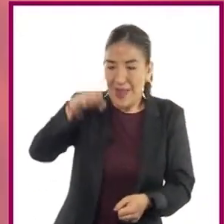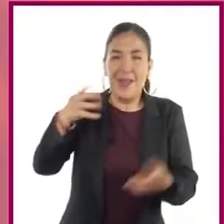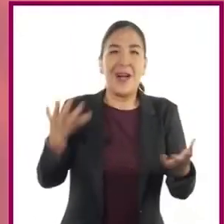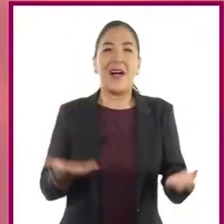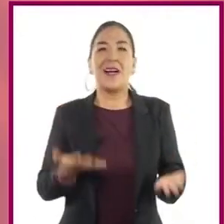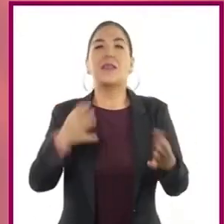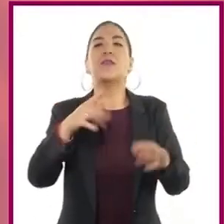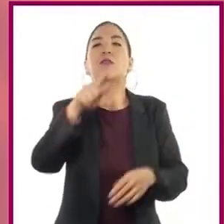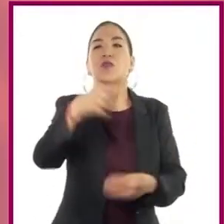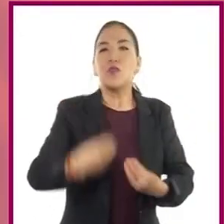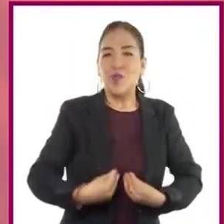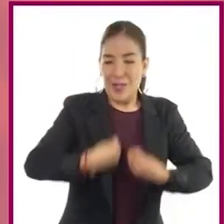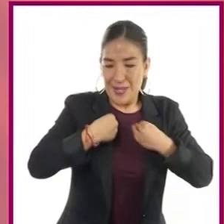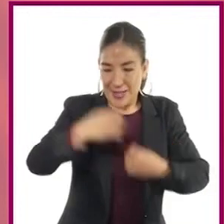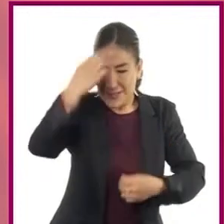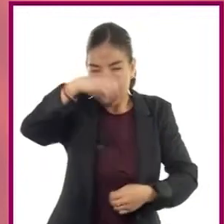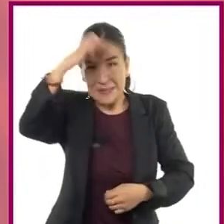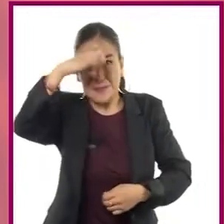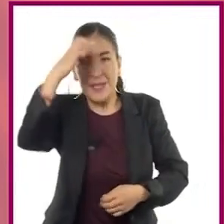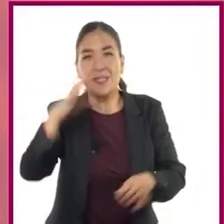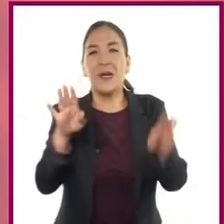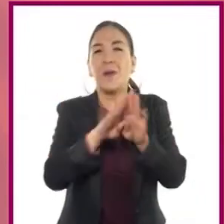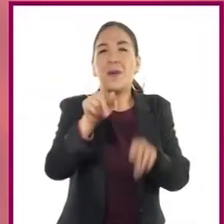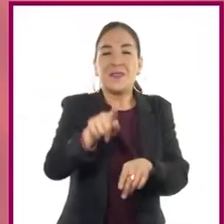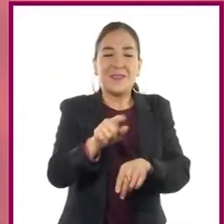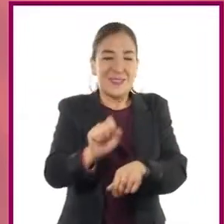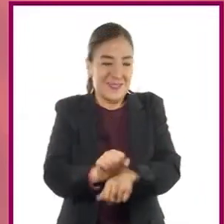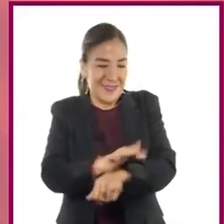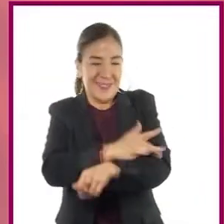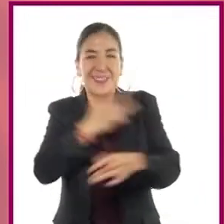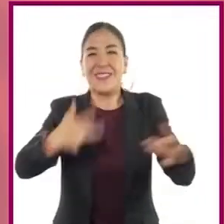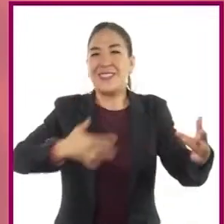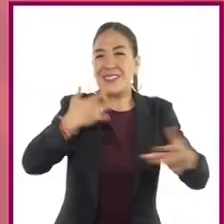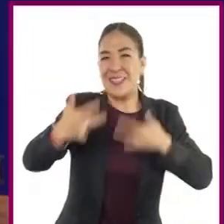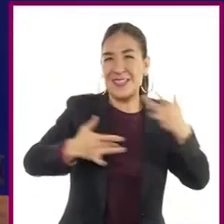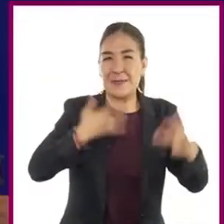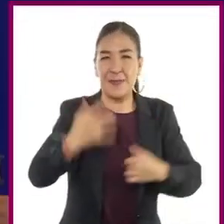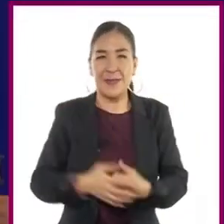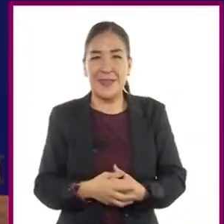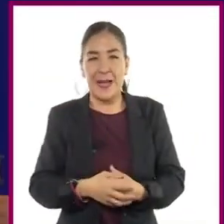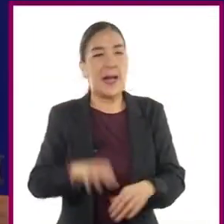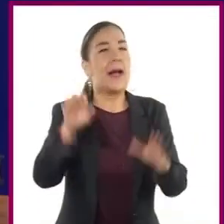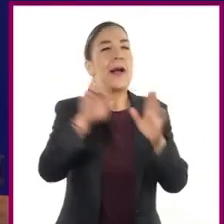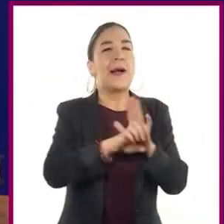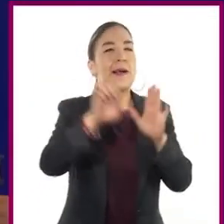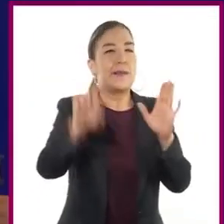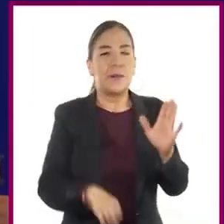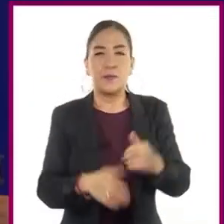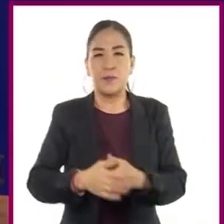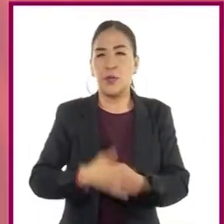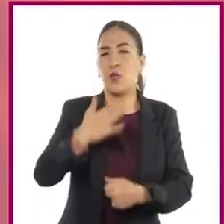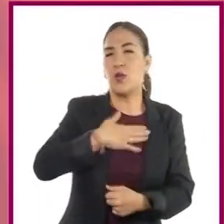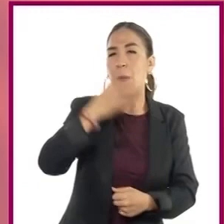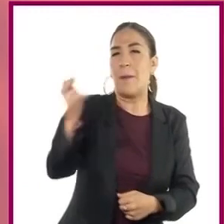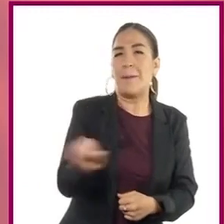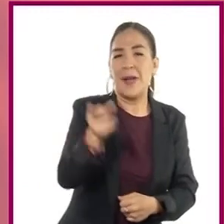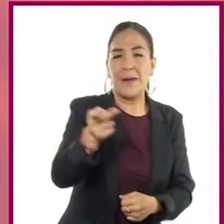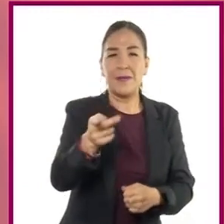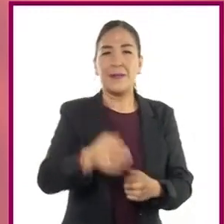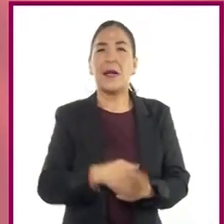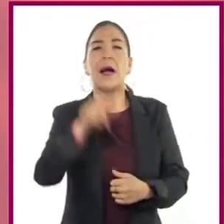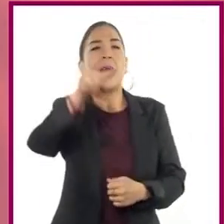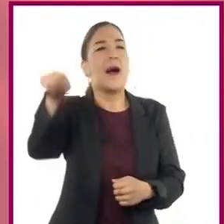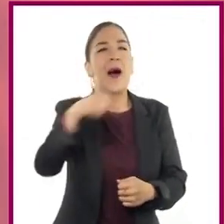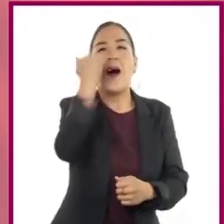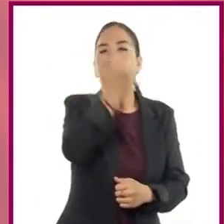vivencias, con un instante de sensibilidad, etc. Por ejemplo, yo le preguntaría a nuestras